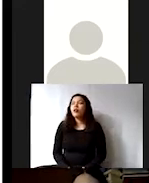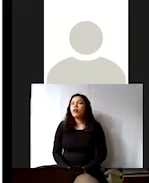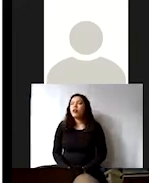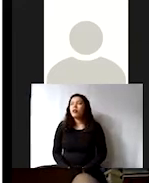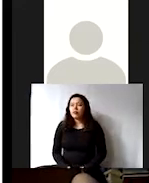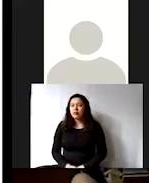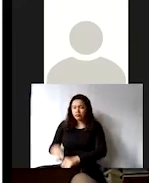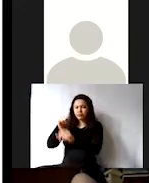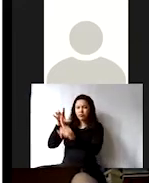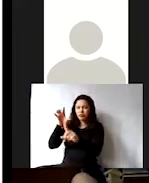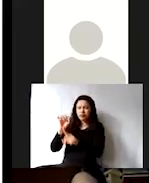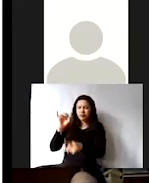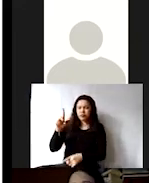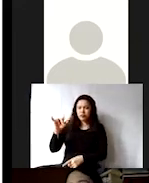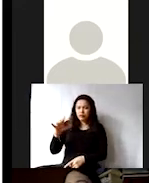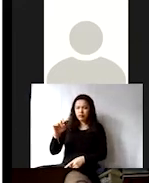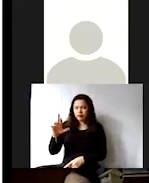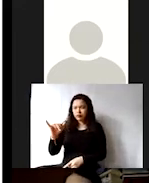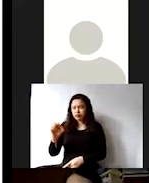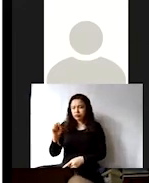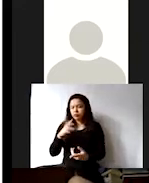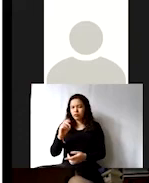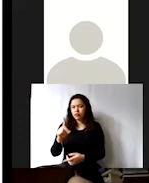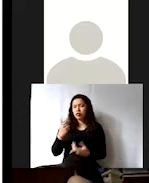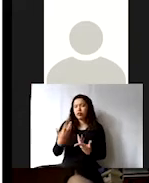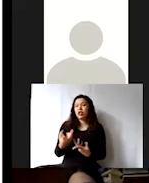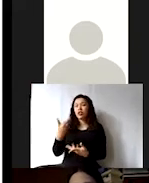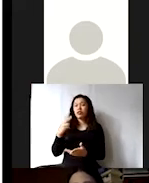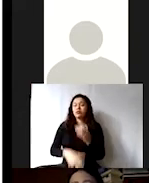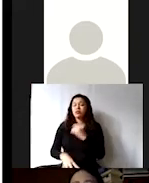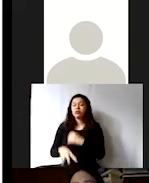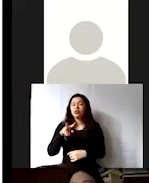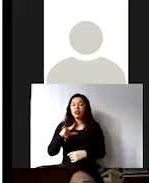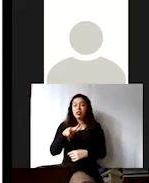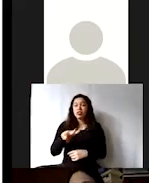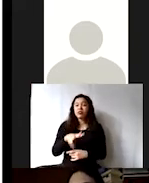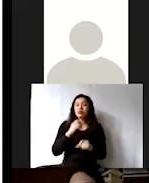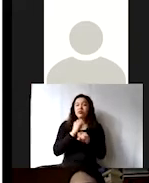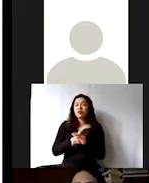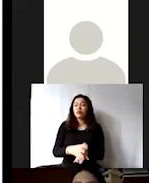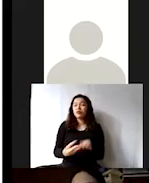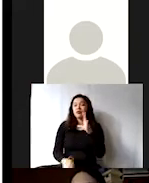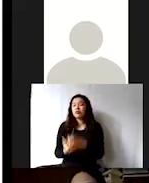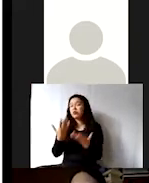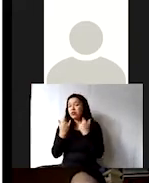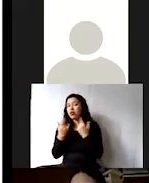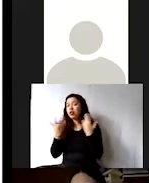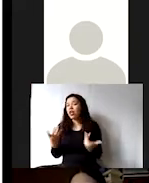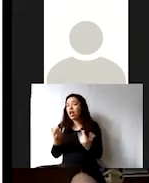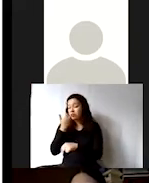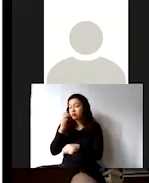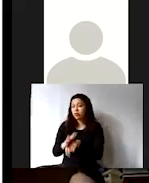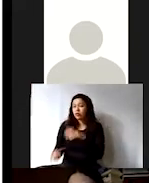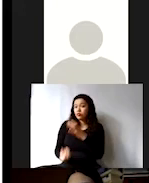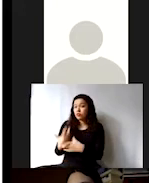los indicadores de los ODS, pero está desactualizada desde 2018. Entonces, ¿qué pasó con la nueva administración?